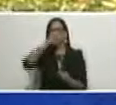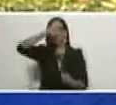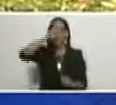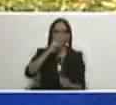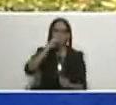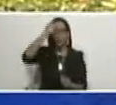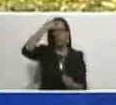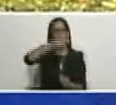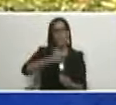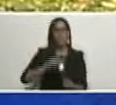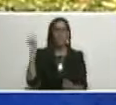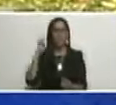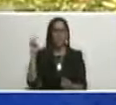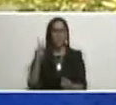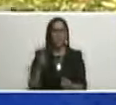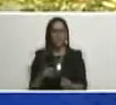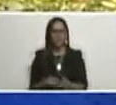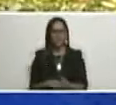Venezuela.